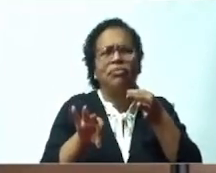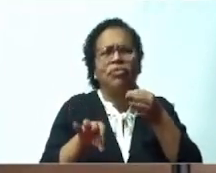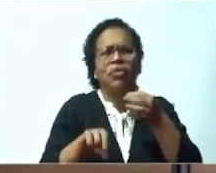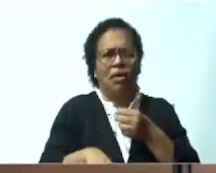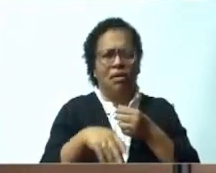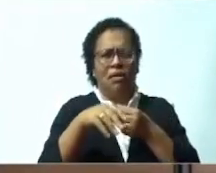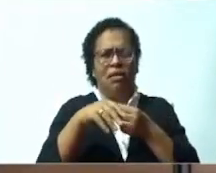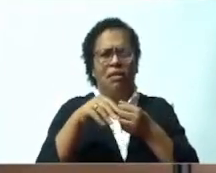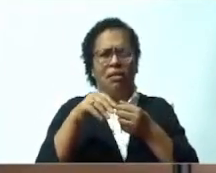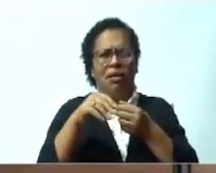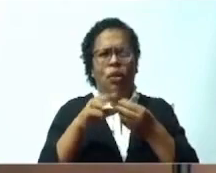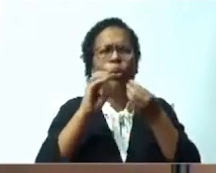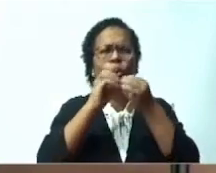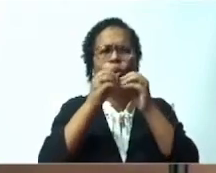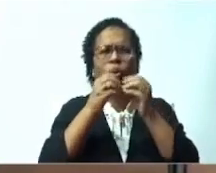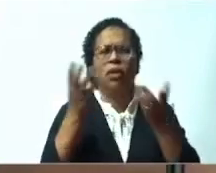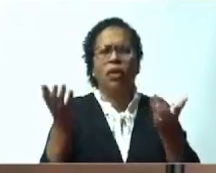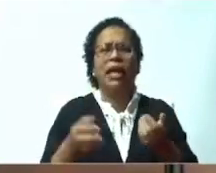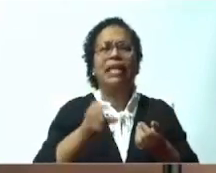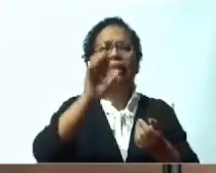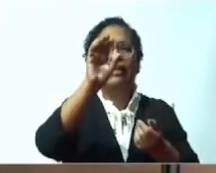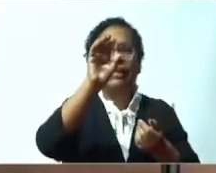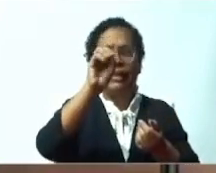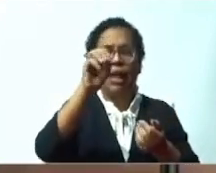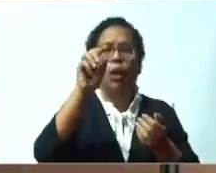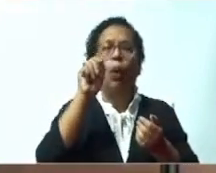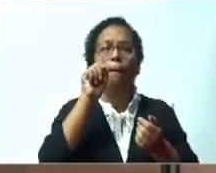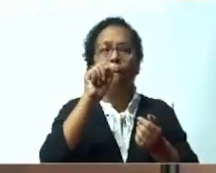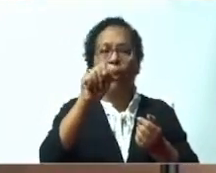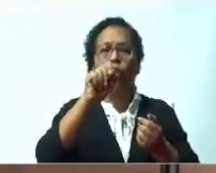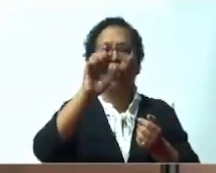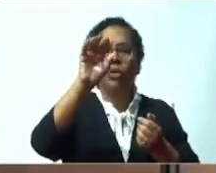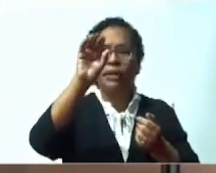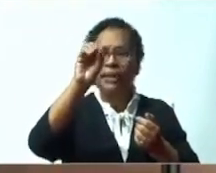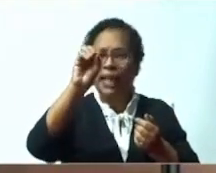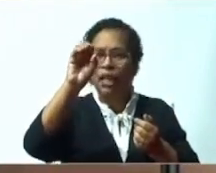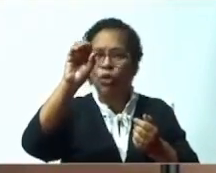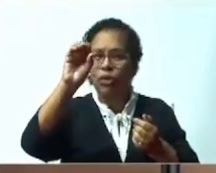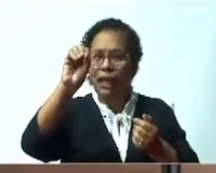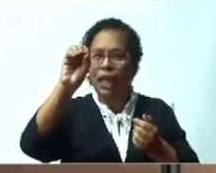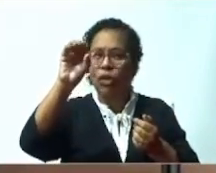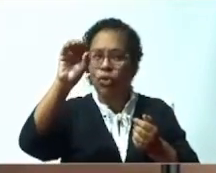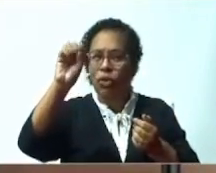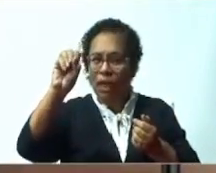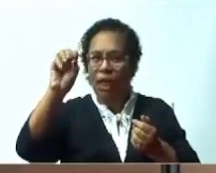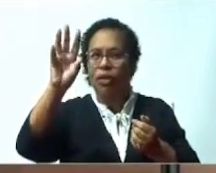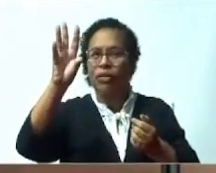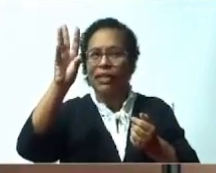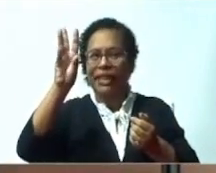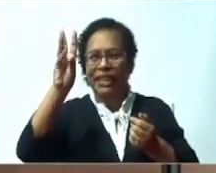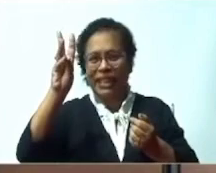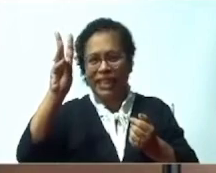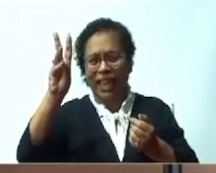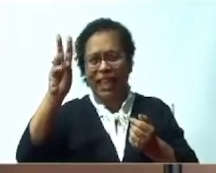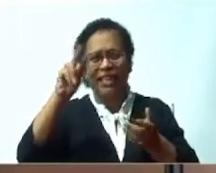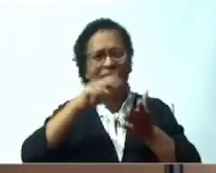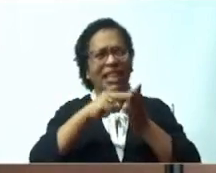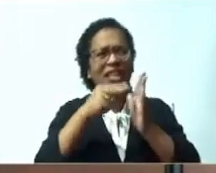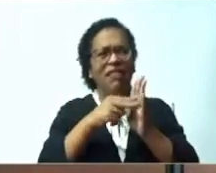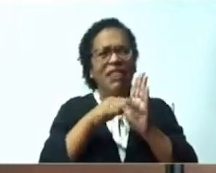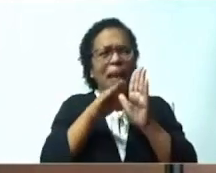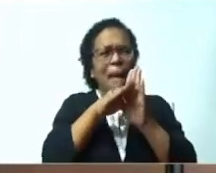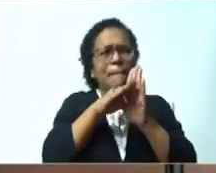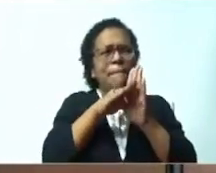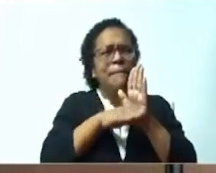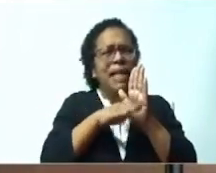0.006 milésimas de centavos de dólar que se incrementará un pasaje. Sigo esclareciendo algunos temas en